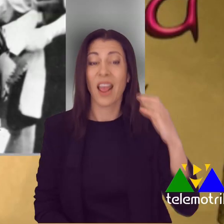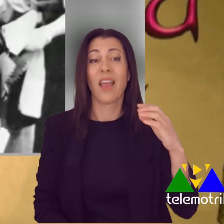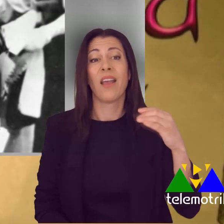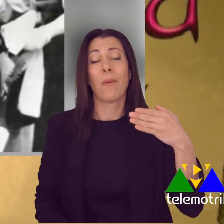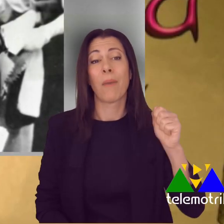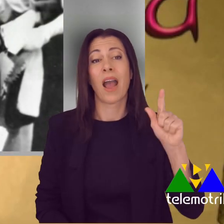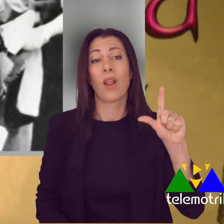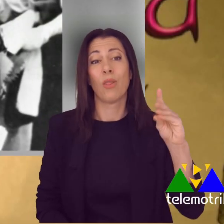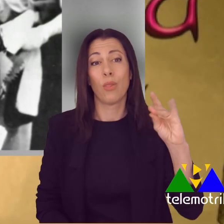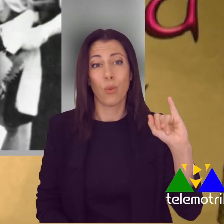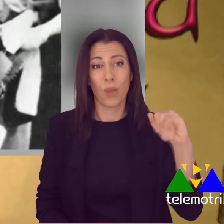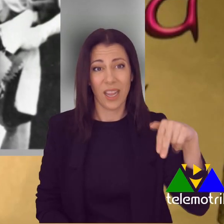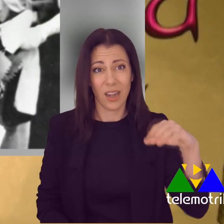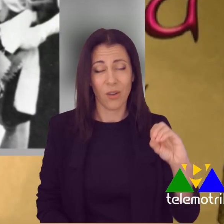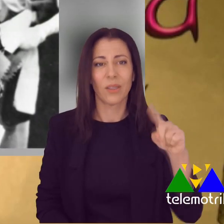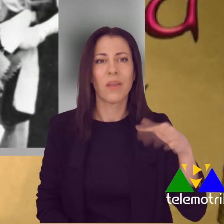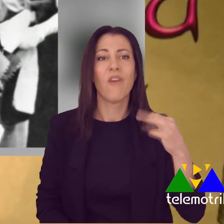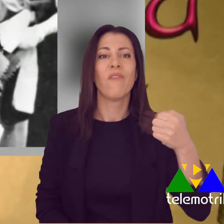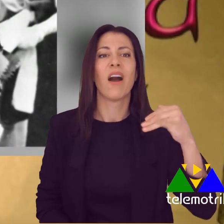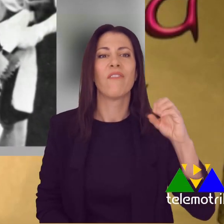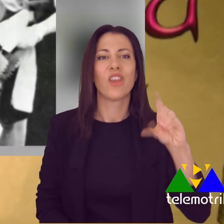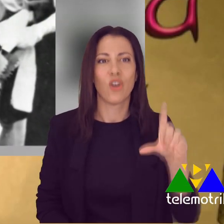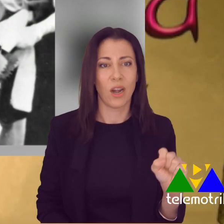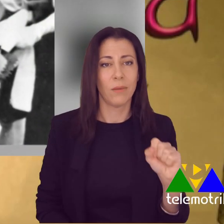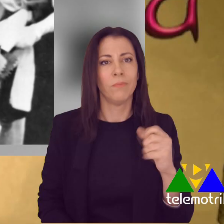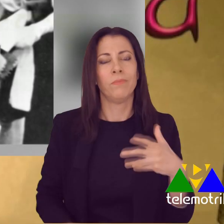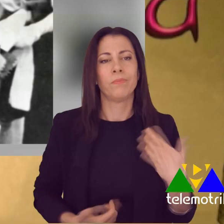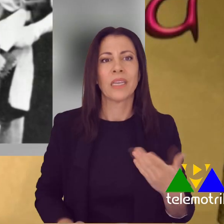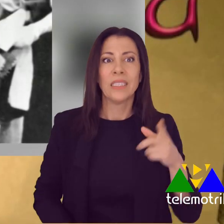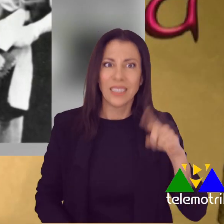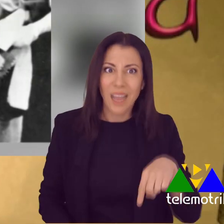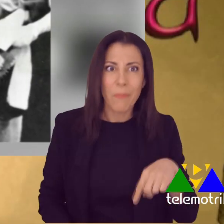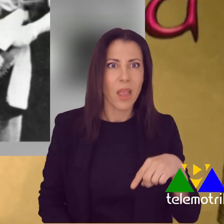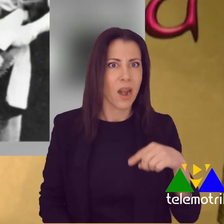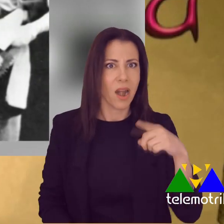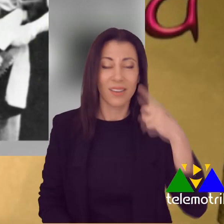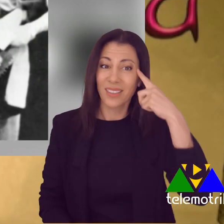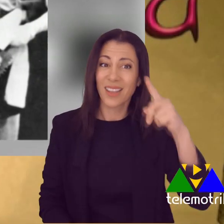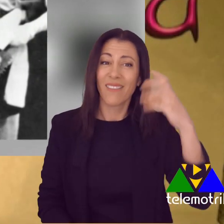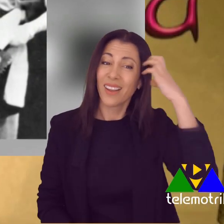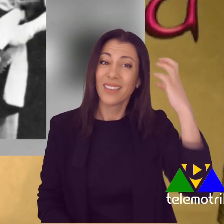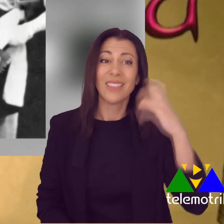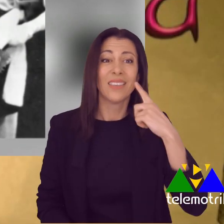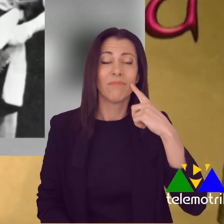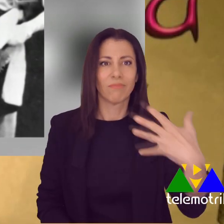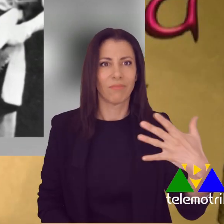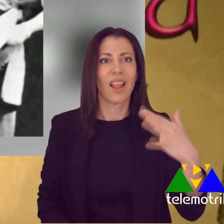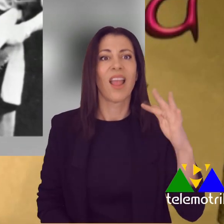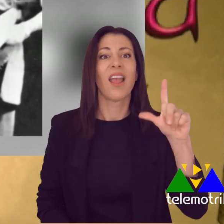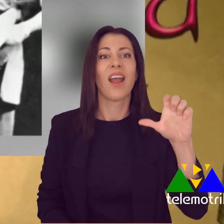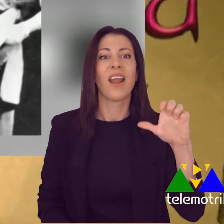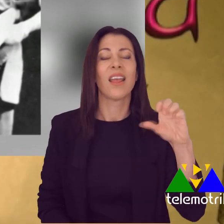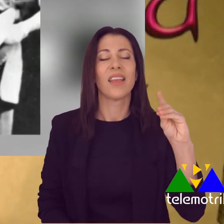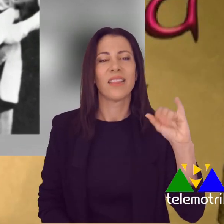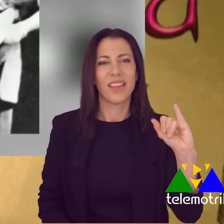años. Fueron gente muy austera. Lady Di estuvo, sí, Carlos